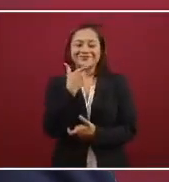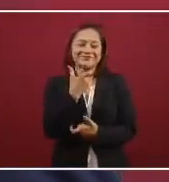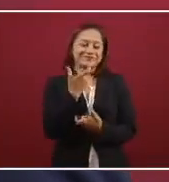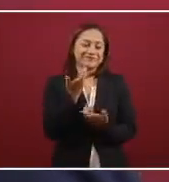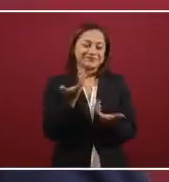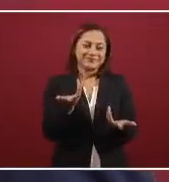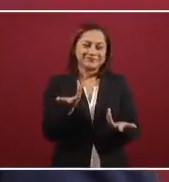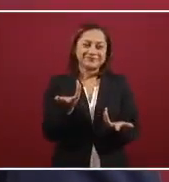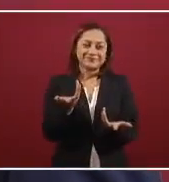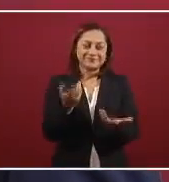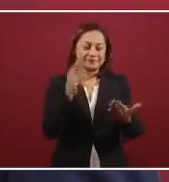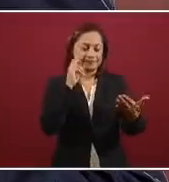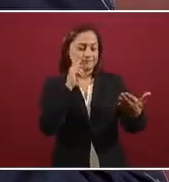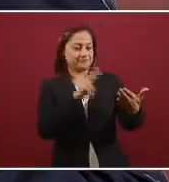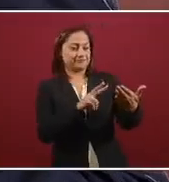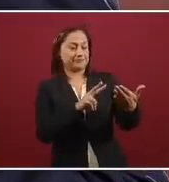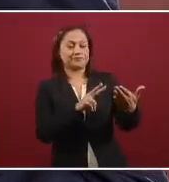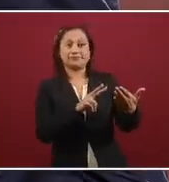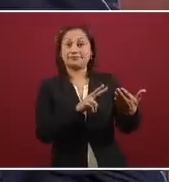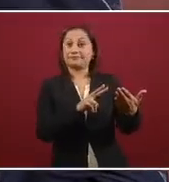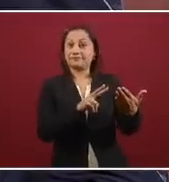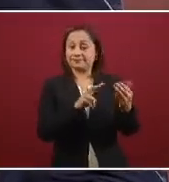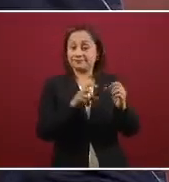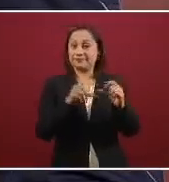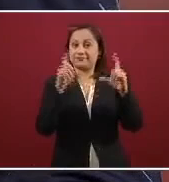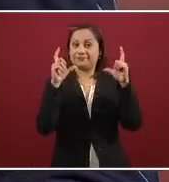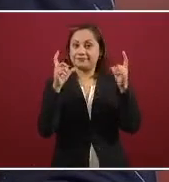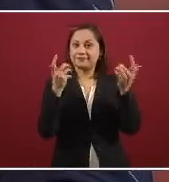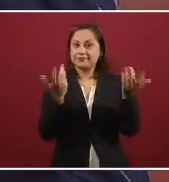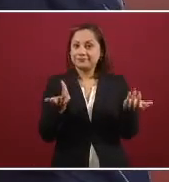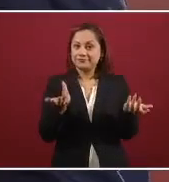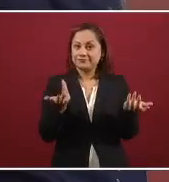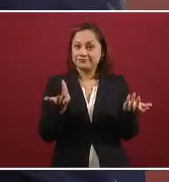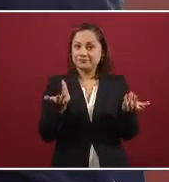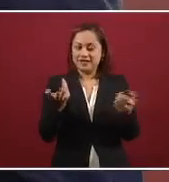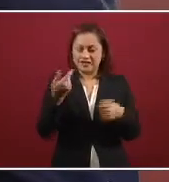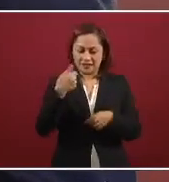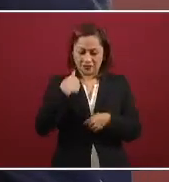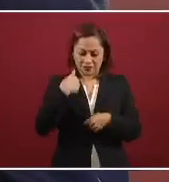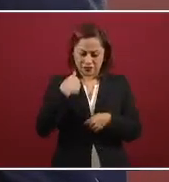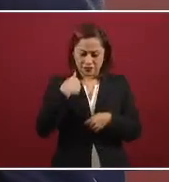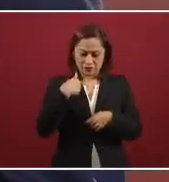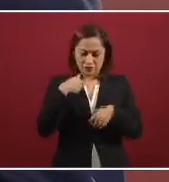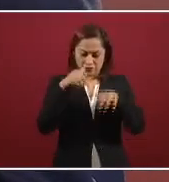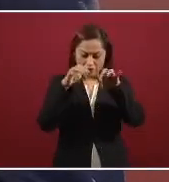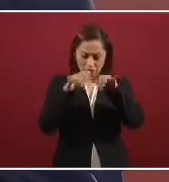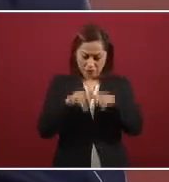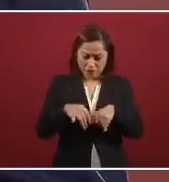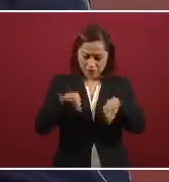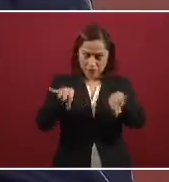Entonces me llamó mucho la atención. El documento que yo presente